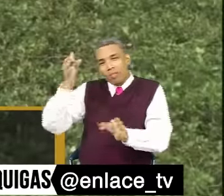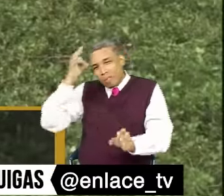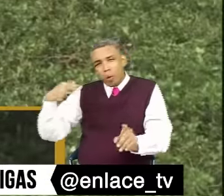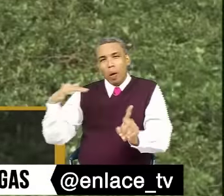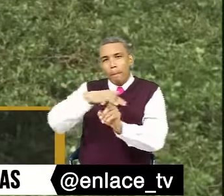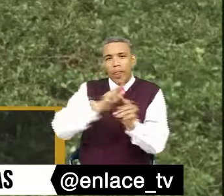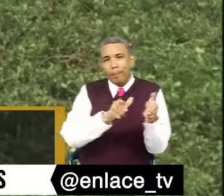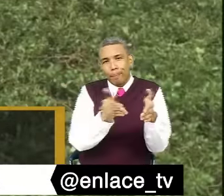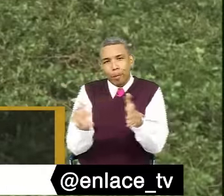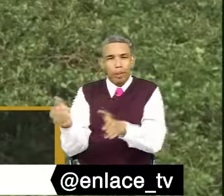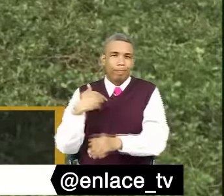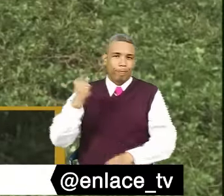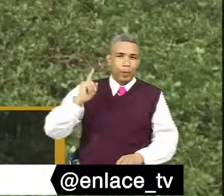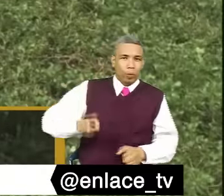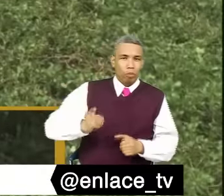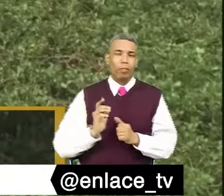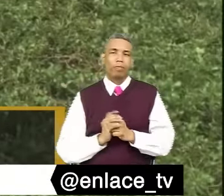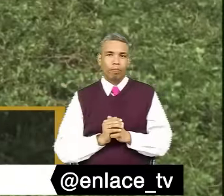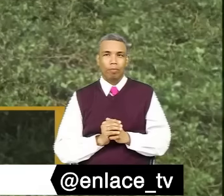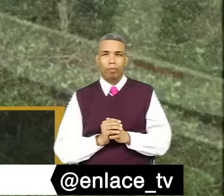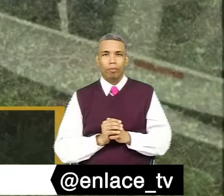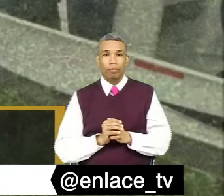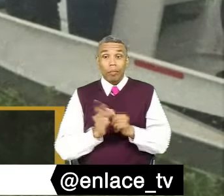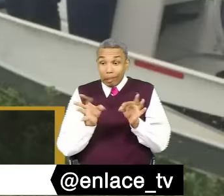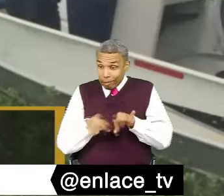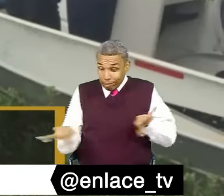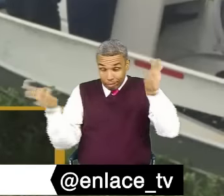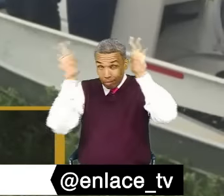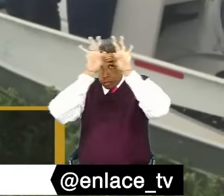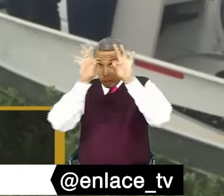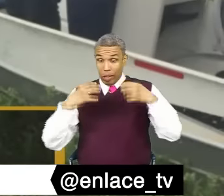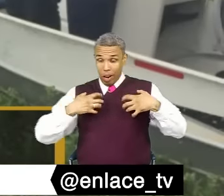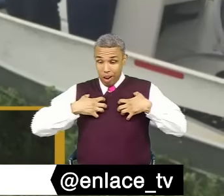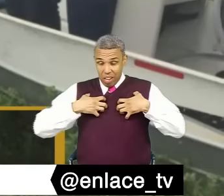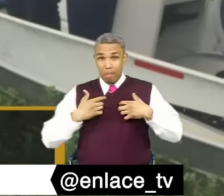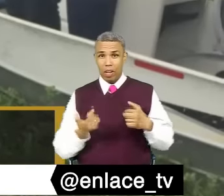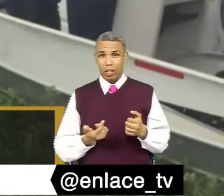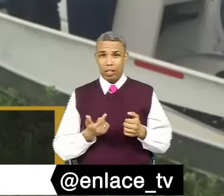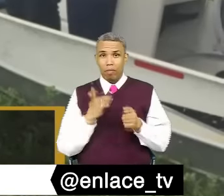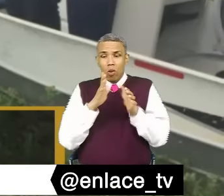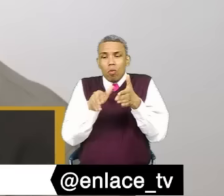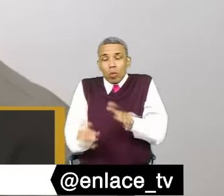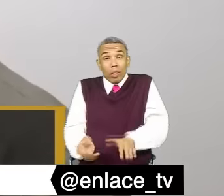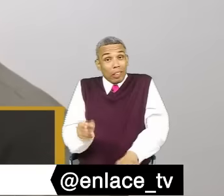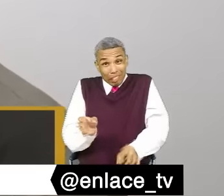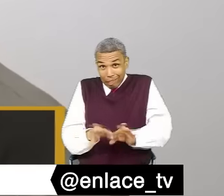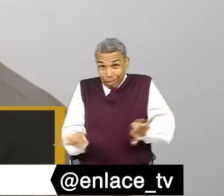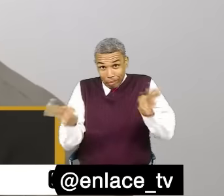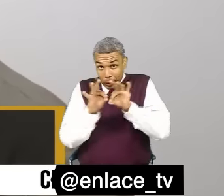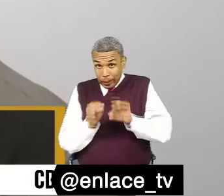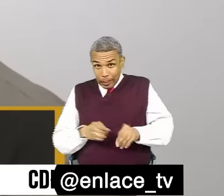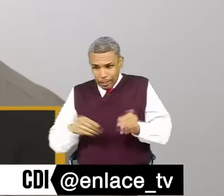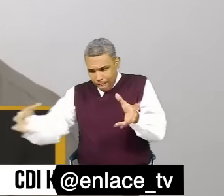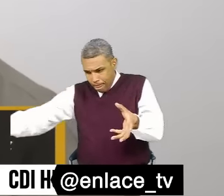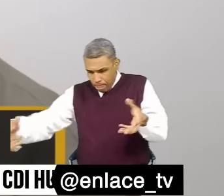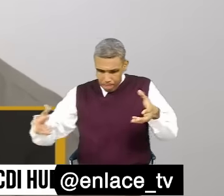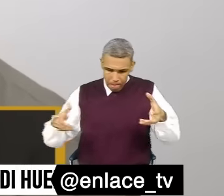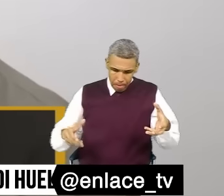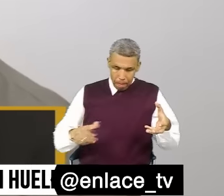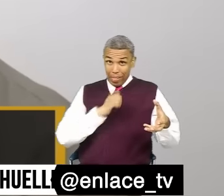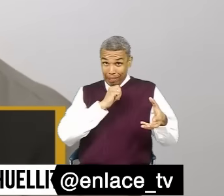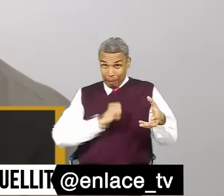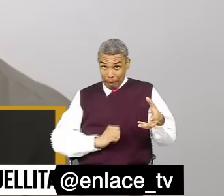los ambientalistas reclaman que se haga una autopsia a fin de poder constatar las causas de la muerte. Pues nosotros solicitamos formalmente a la CASA, a la Autoridad Ambiental y a